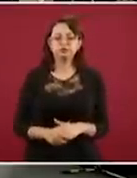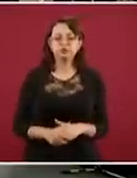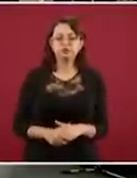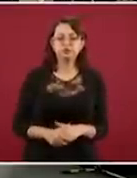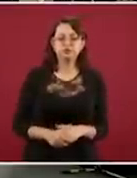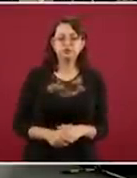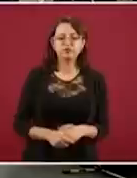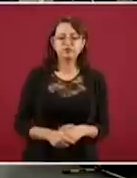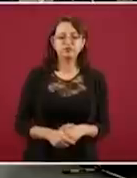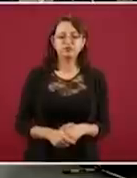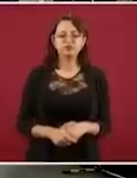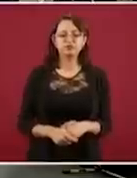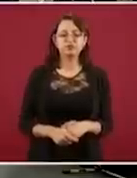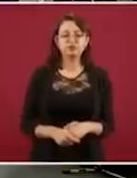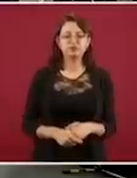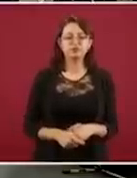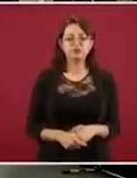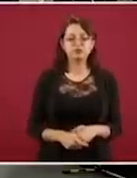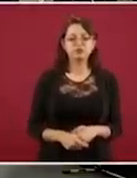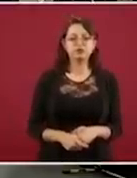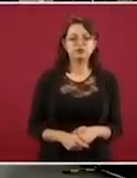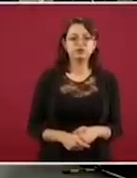En el caso de